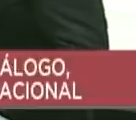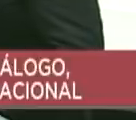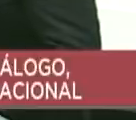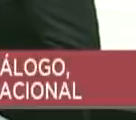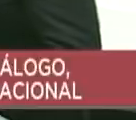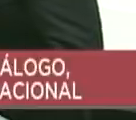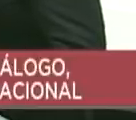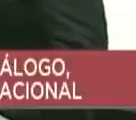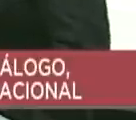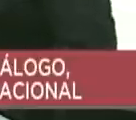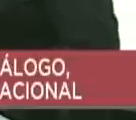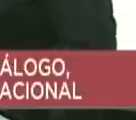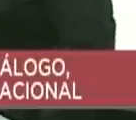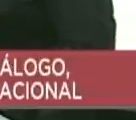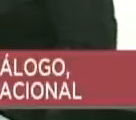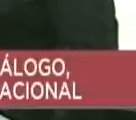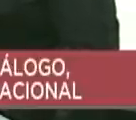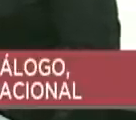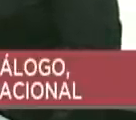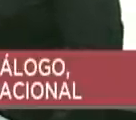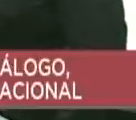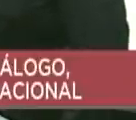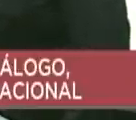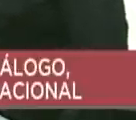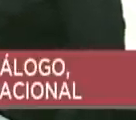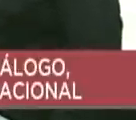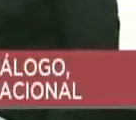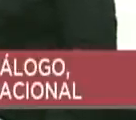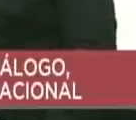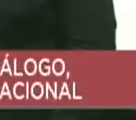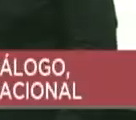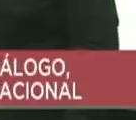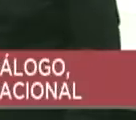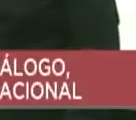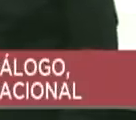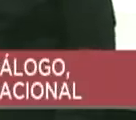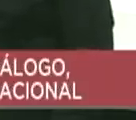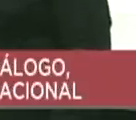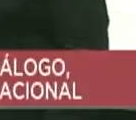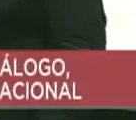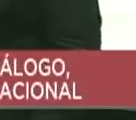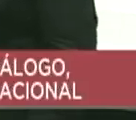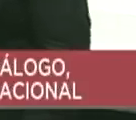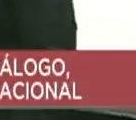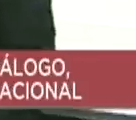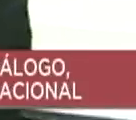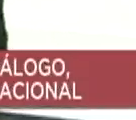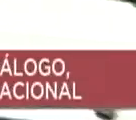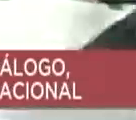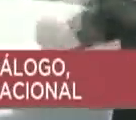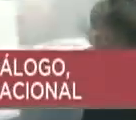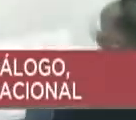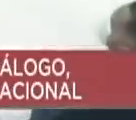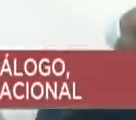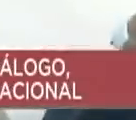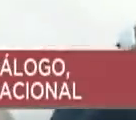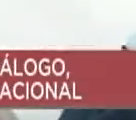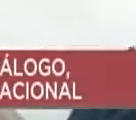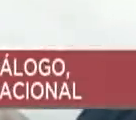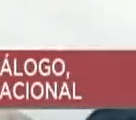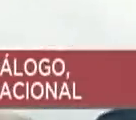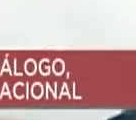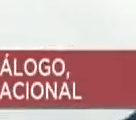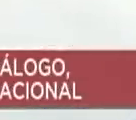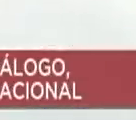Fidel Madroñero. Por los representantes de los partidos de oposición